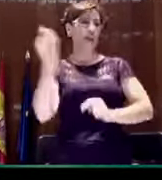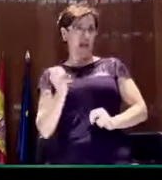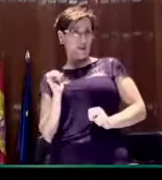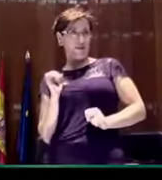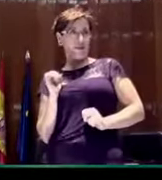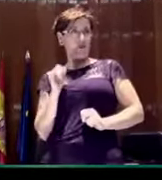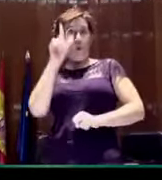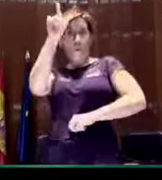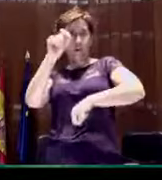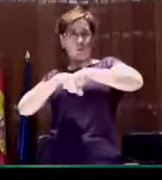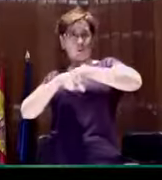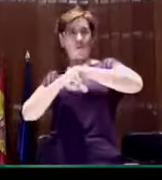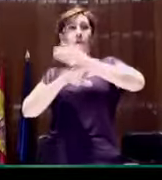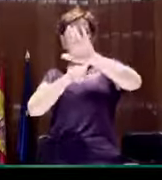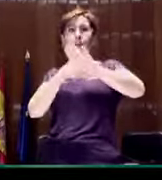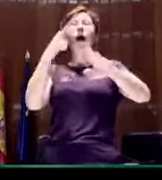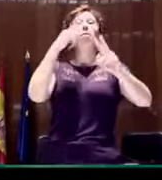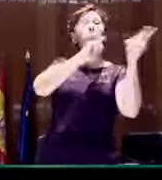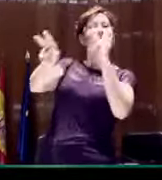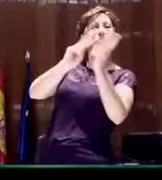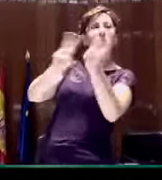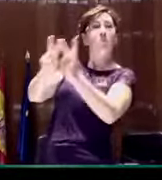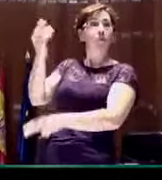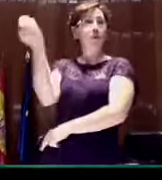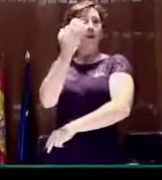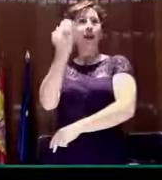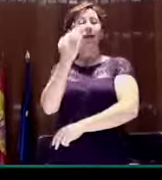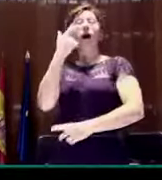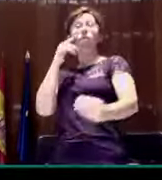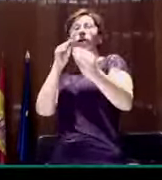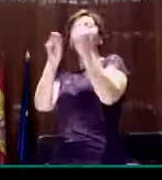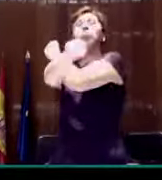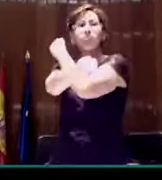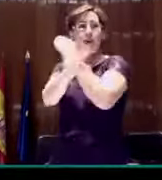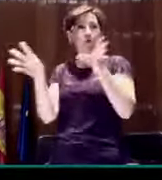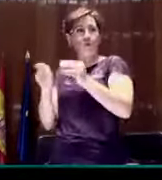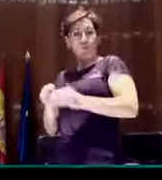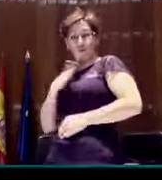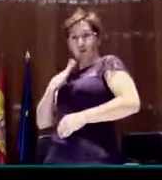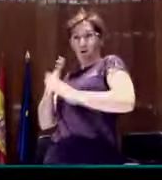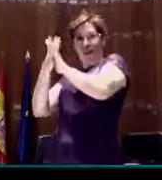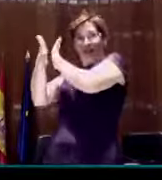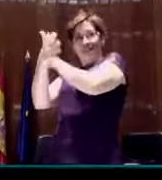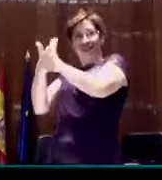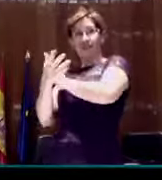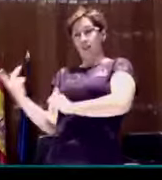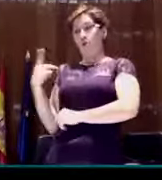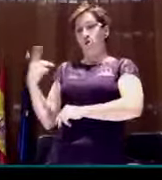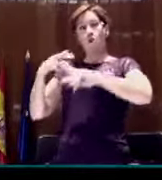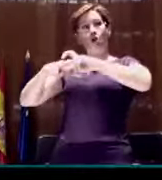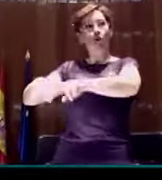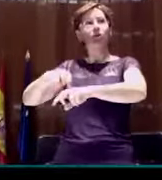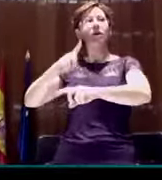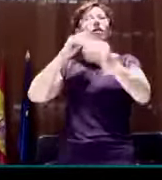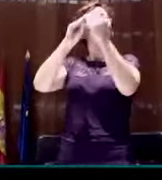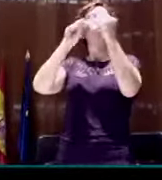mismo coinciden con las que Isabel y yo tenemos, que presentaremos al final, después del viaje alrededor del mundo que vamos a hacer.